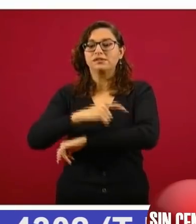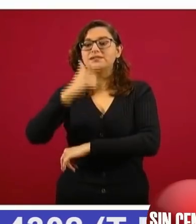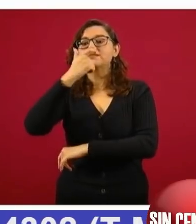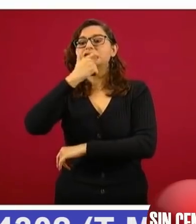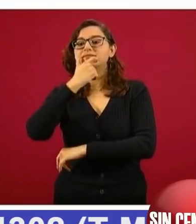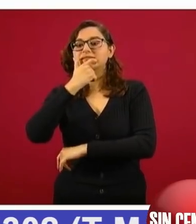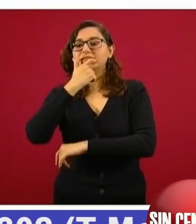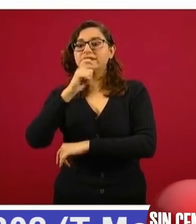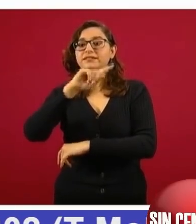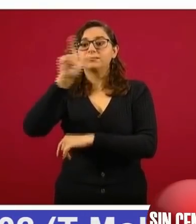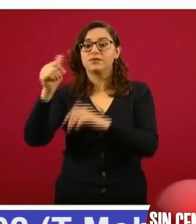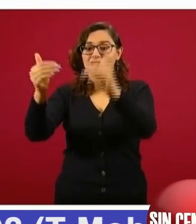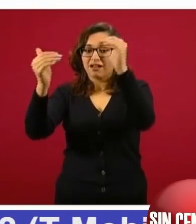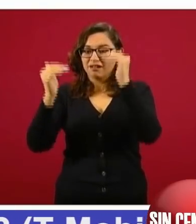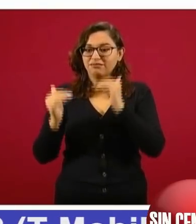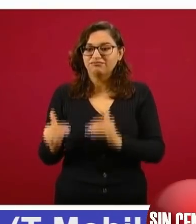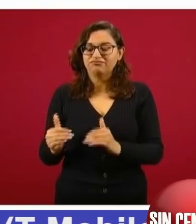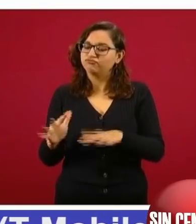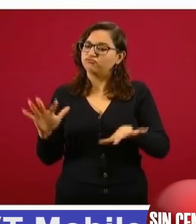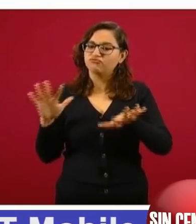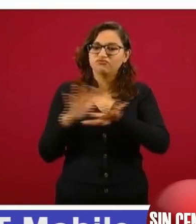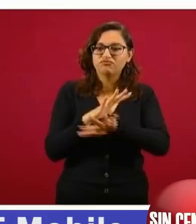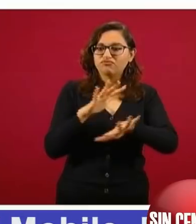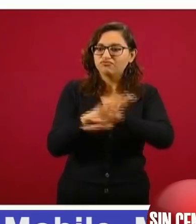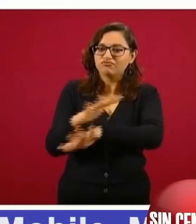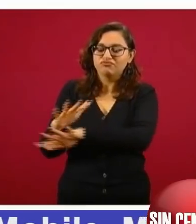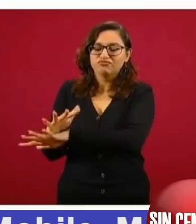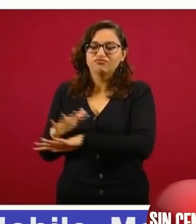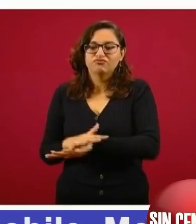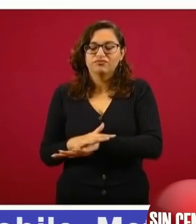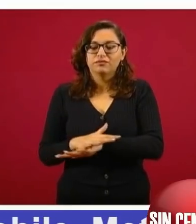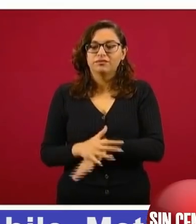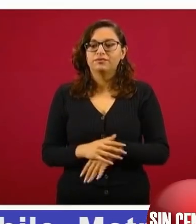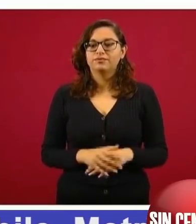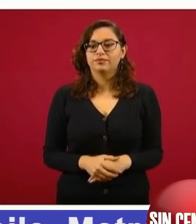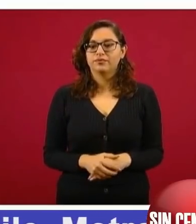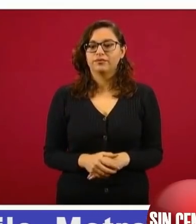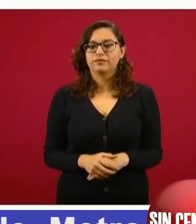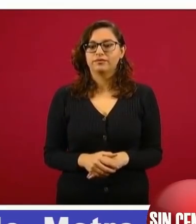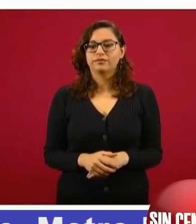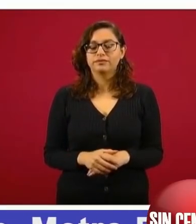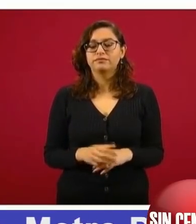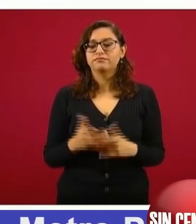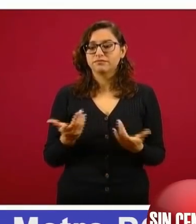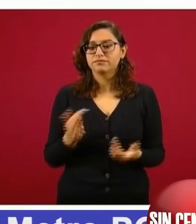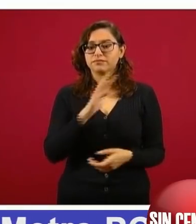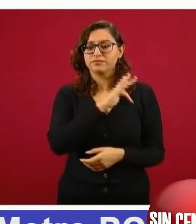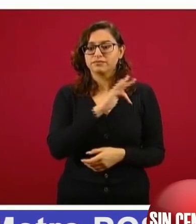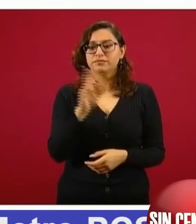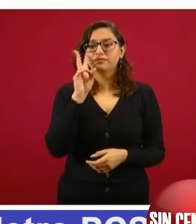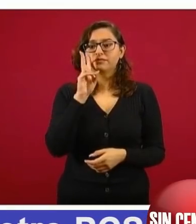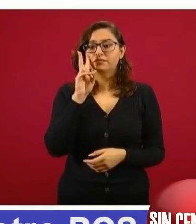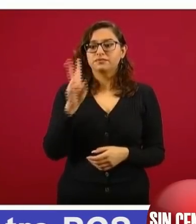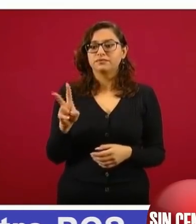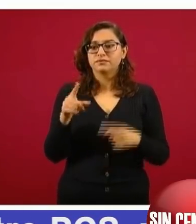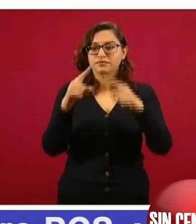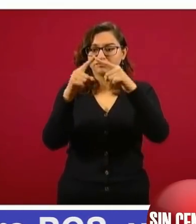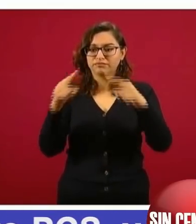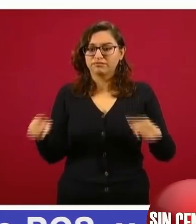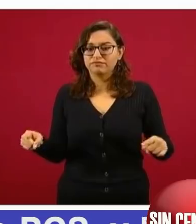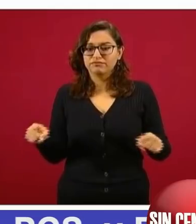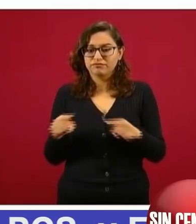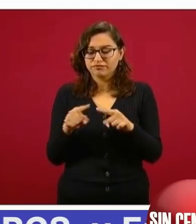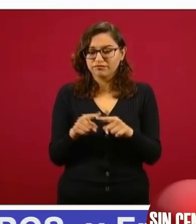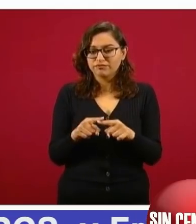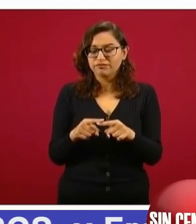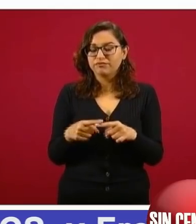rediseño que se tuvo. Parte de estos rediseños, como el triángulo que aparece acá, este abanico, han sido